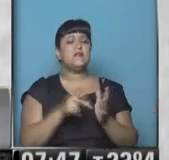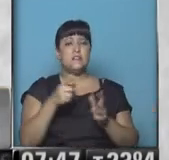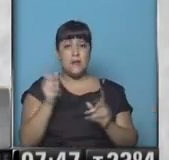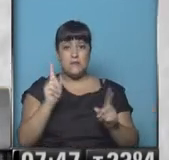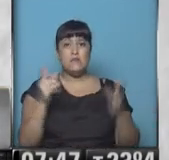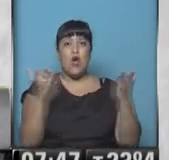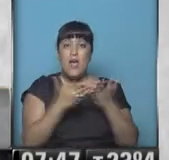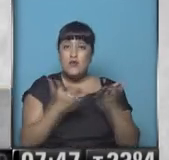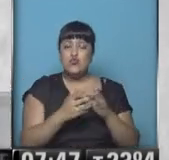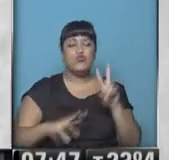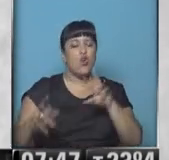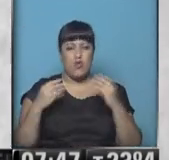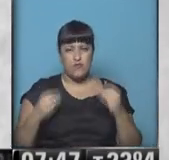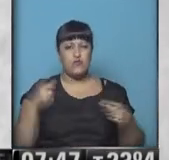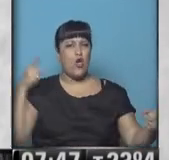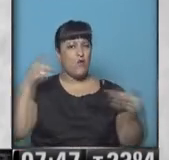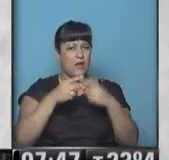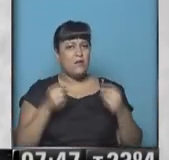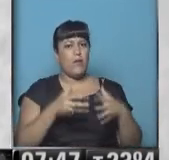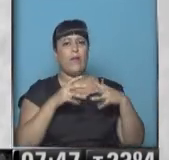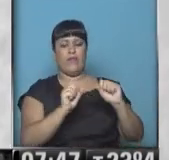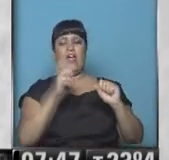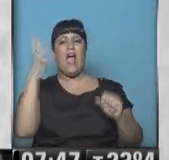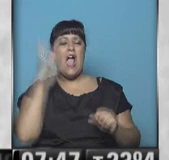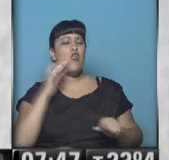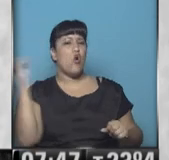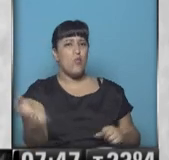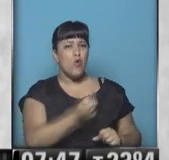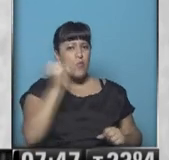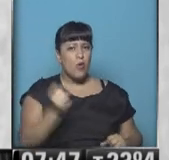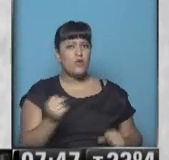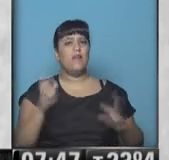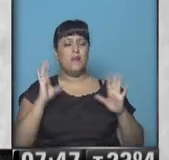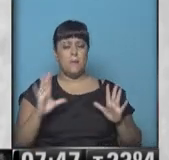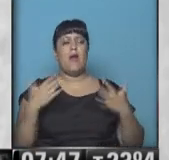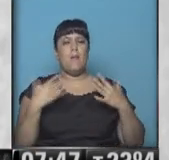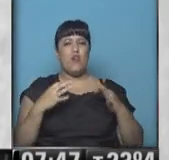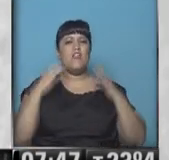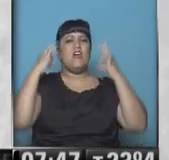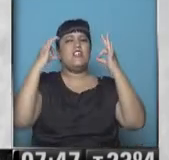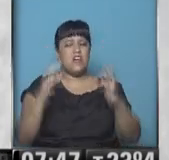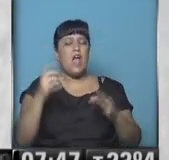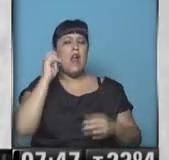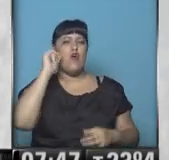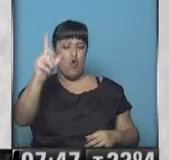estudio encontrar una vista firme para poder llegar a la verdad